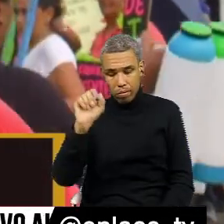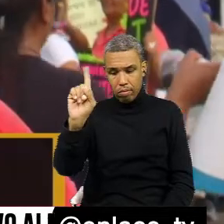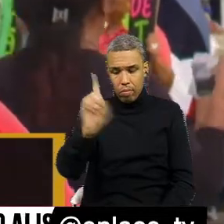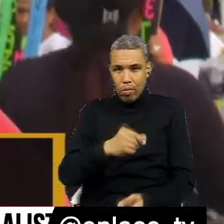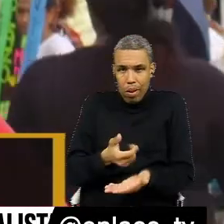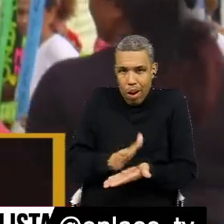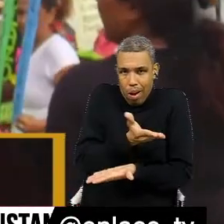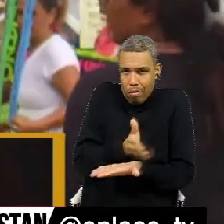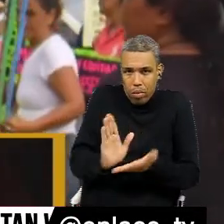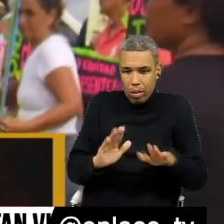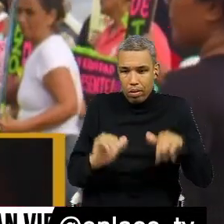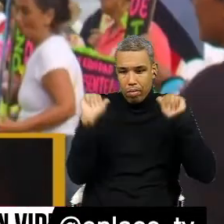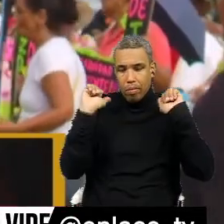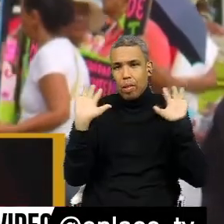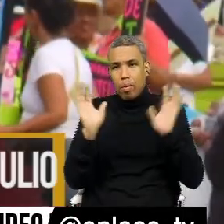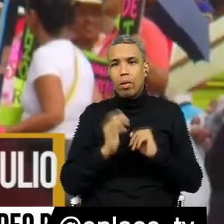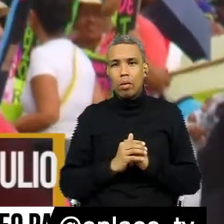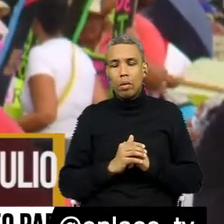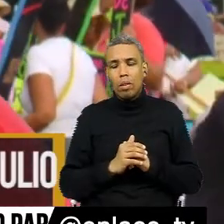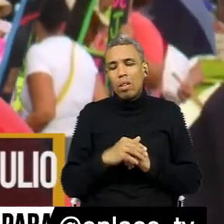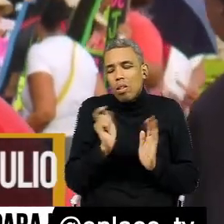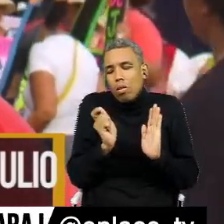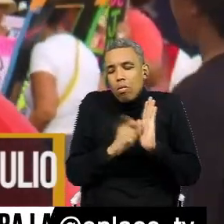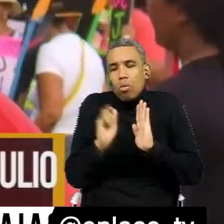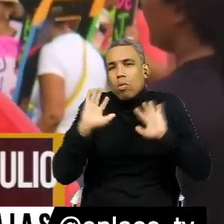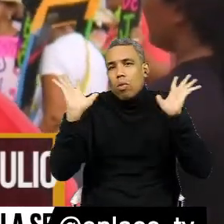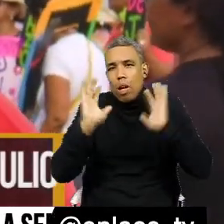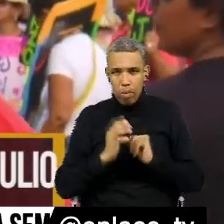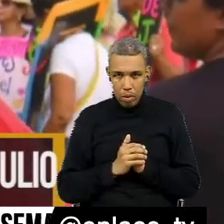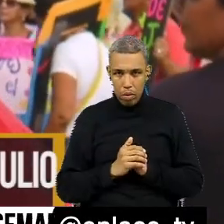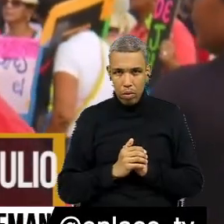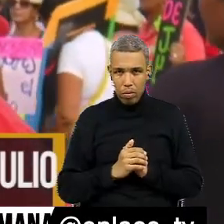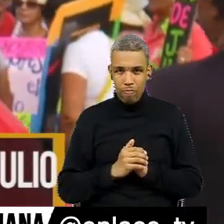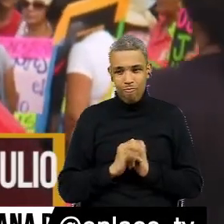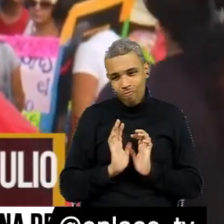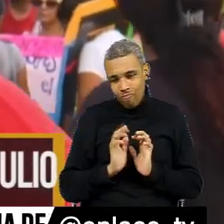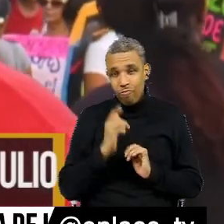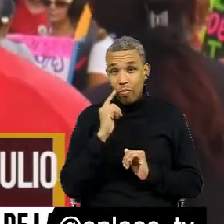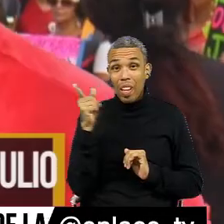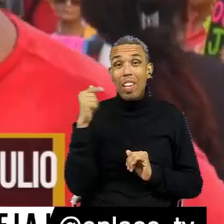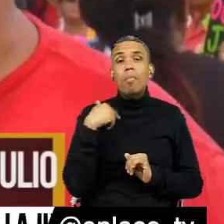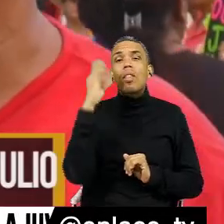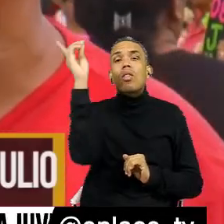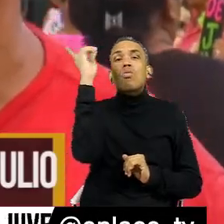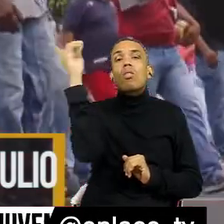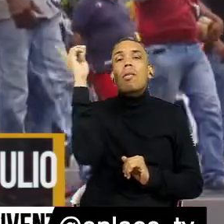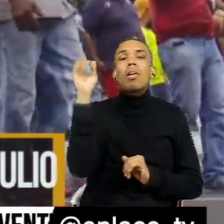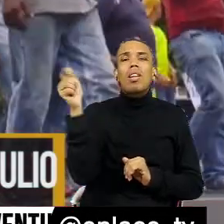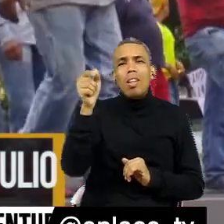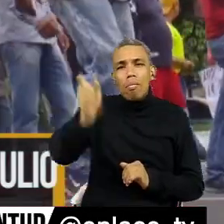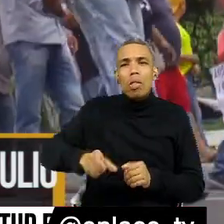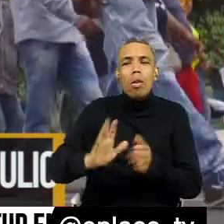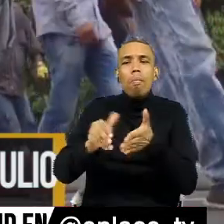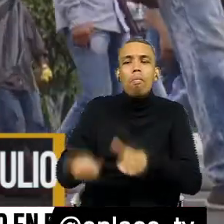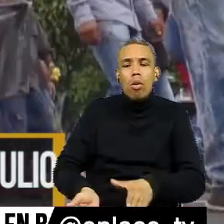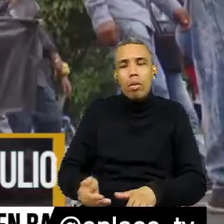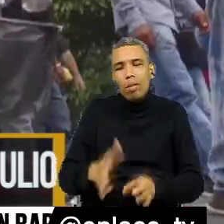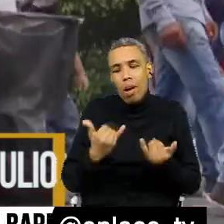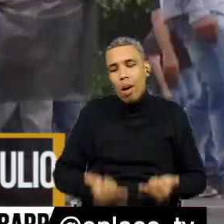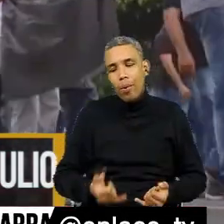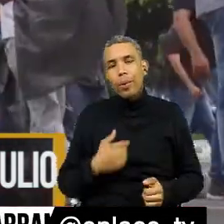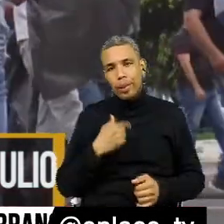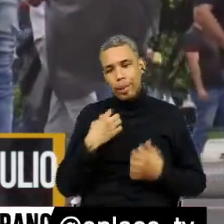contra del maltrato que está viviendo el transporte colombiano. Perdimos un compañero en Duitama y nos duele, por eso estamos vestidos de negro. De acuerdo con el líder Pulecio,